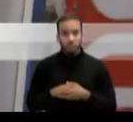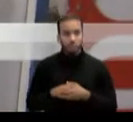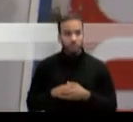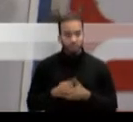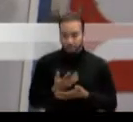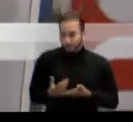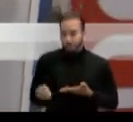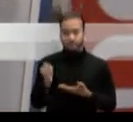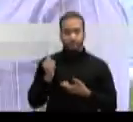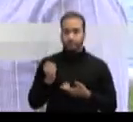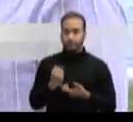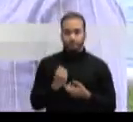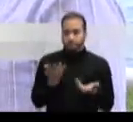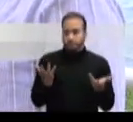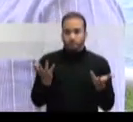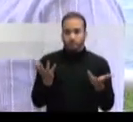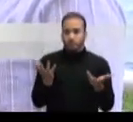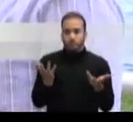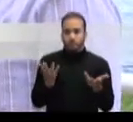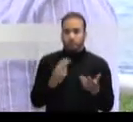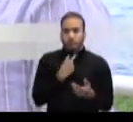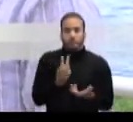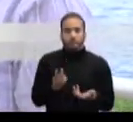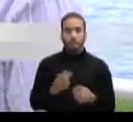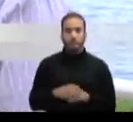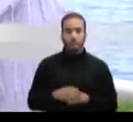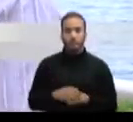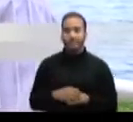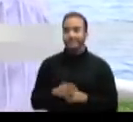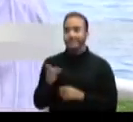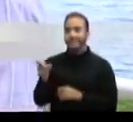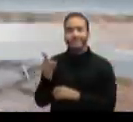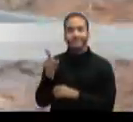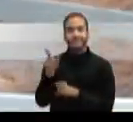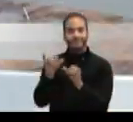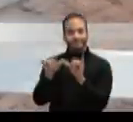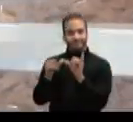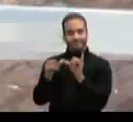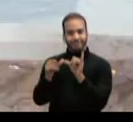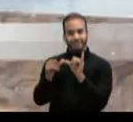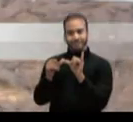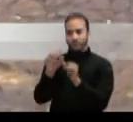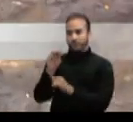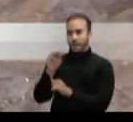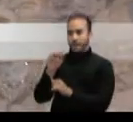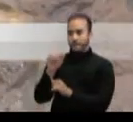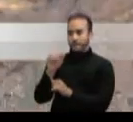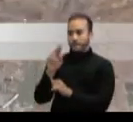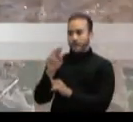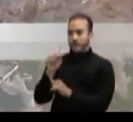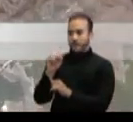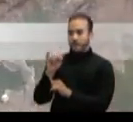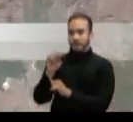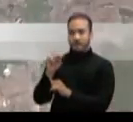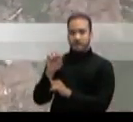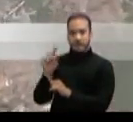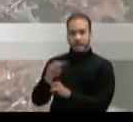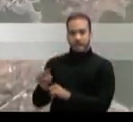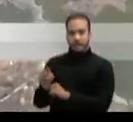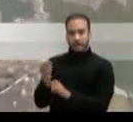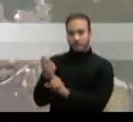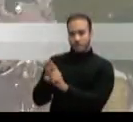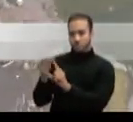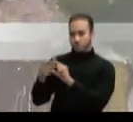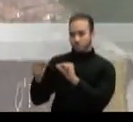se acaba, se acabó. Para el ingeniero Roberto Martínez es necesario evitar rumores y desinformación para preservar